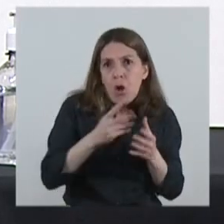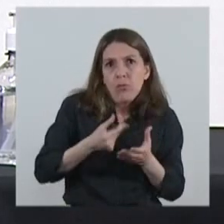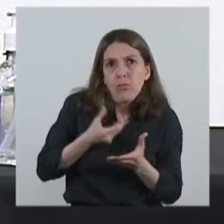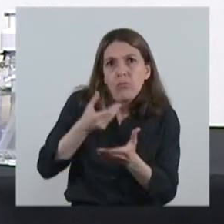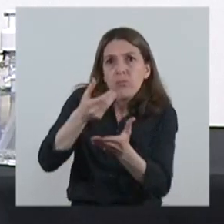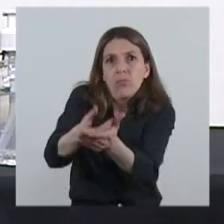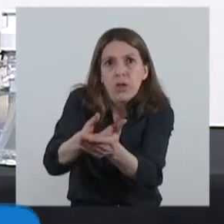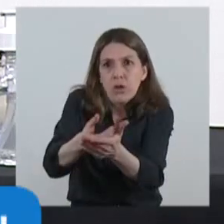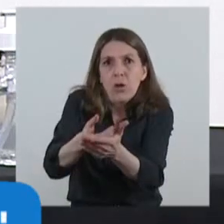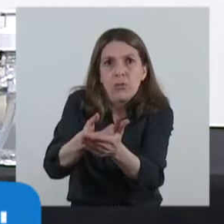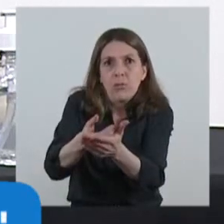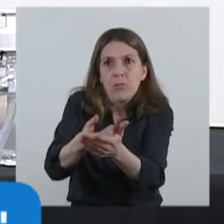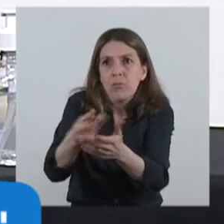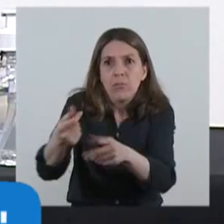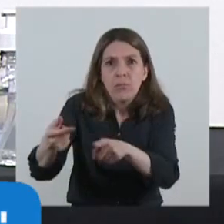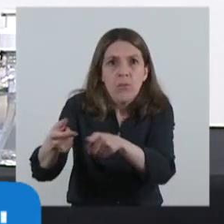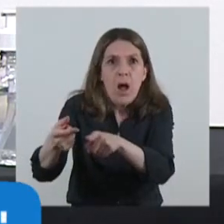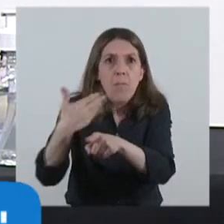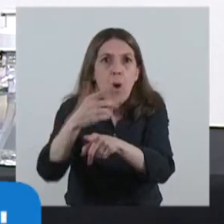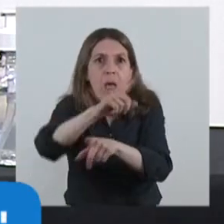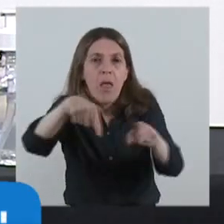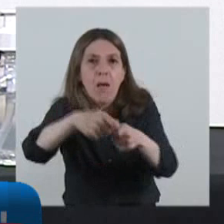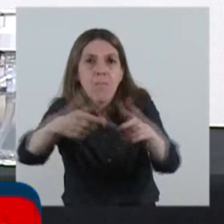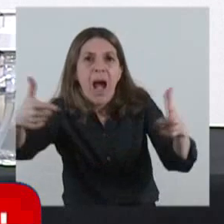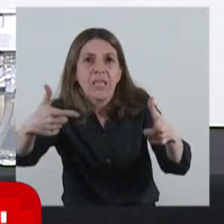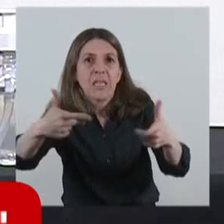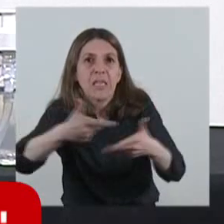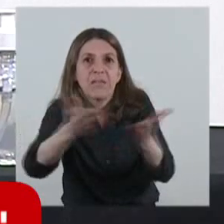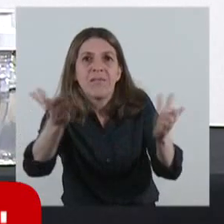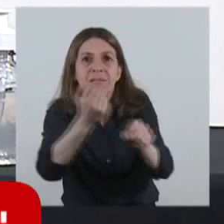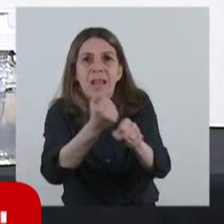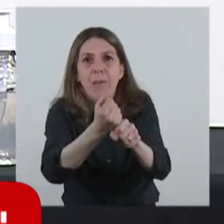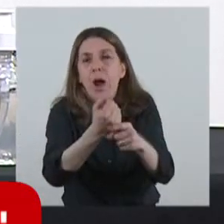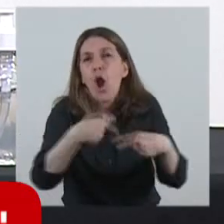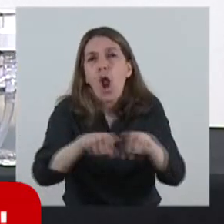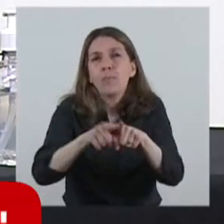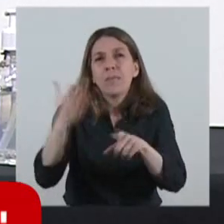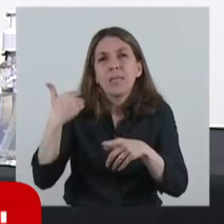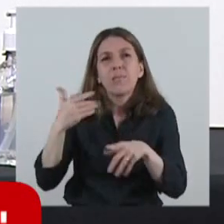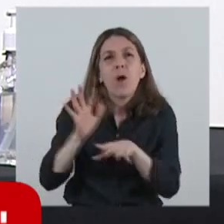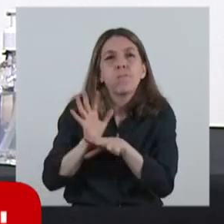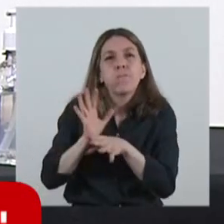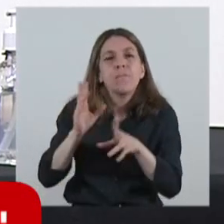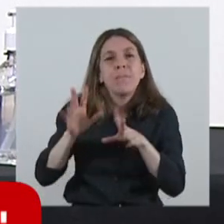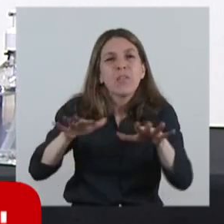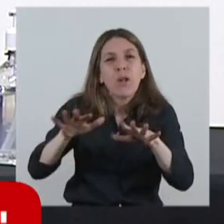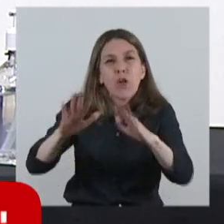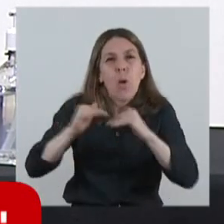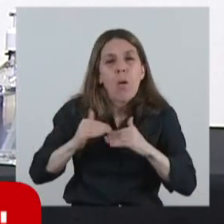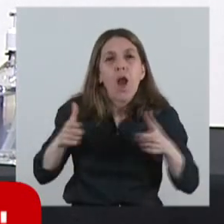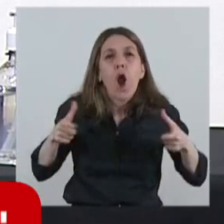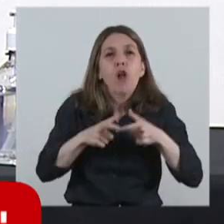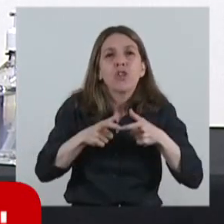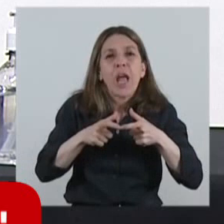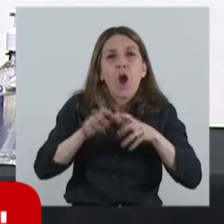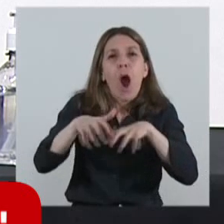desarrollo de trabajo, como es lo que se viene llevando adelante en el Consejo Agroindustrial Argentino, que sin duda